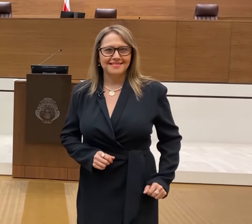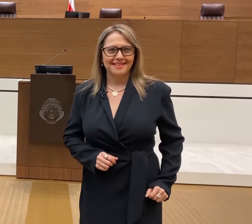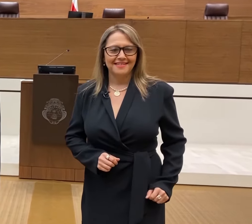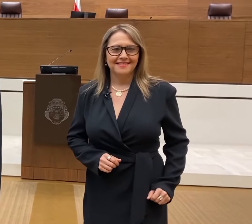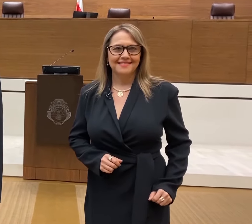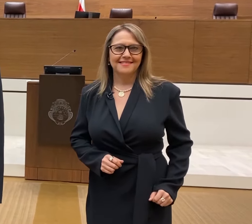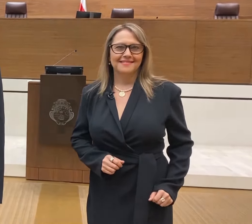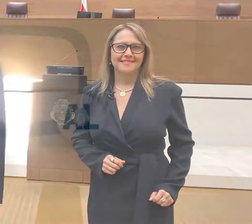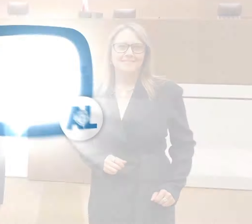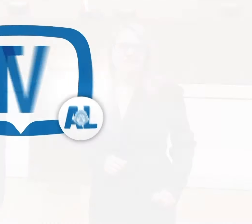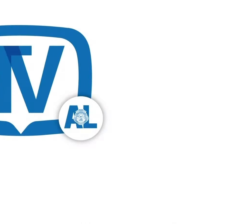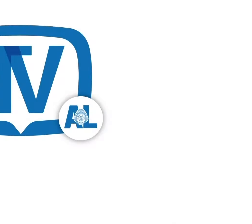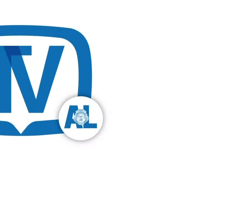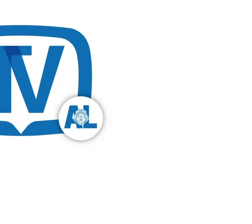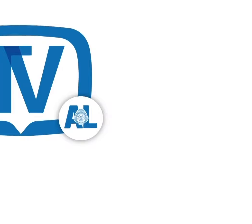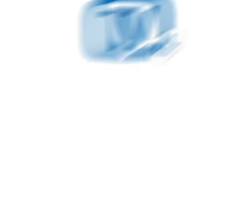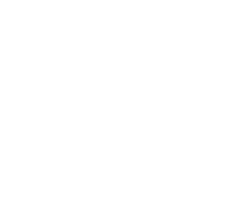que